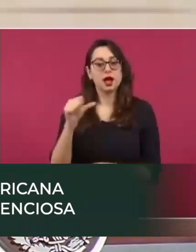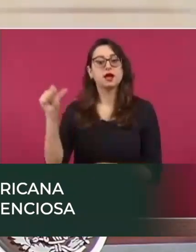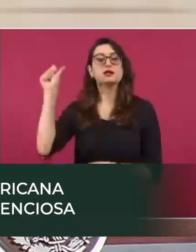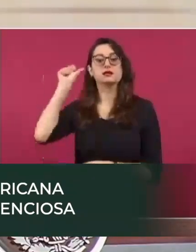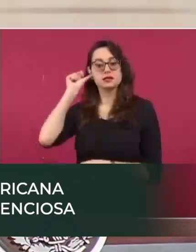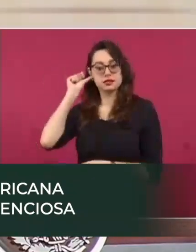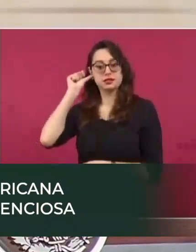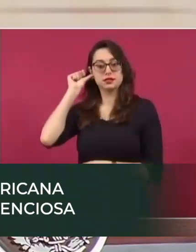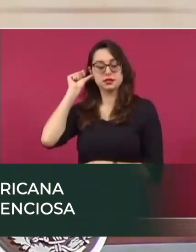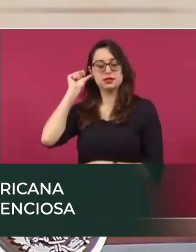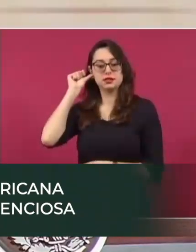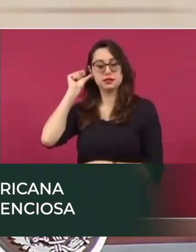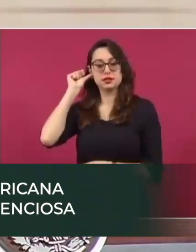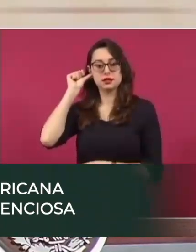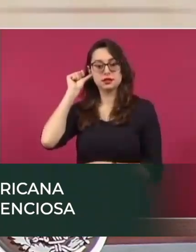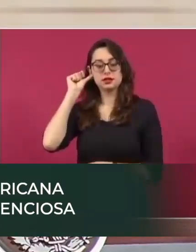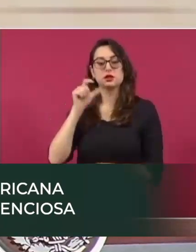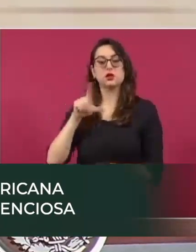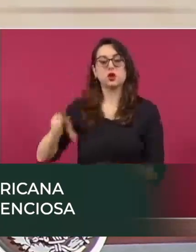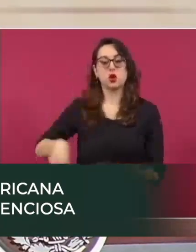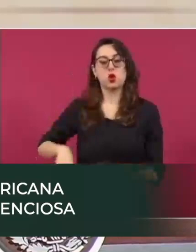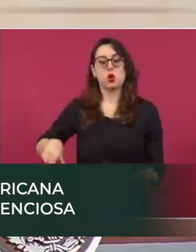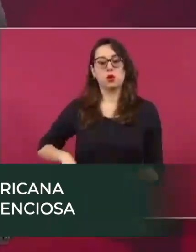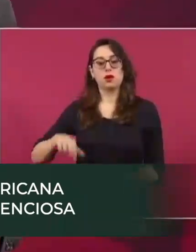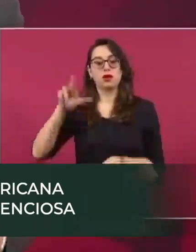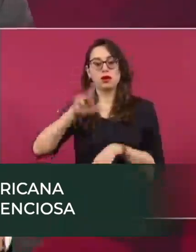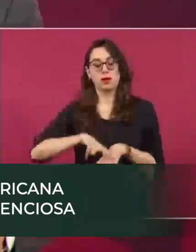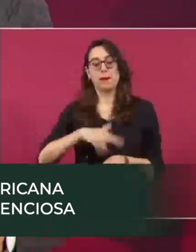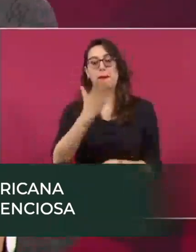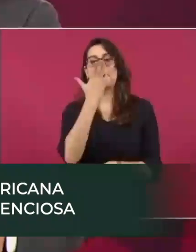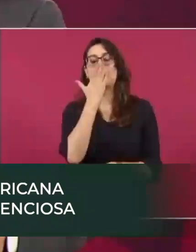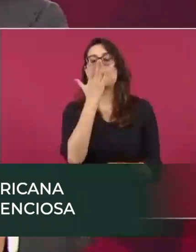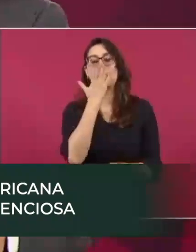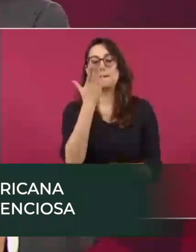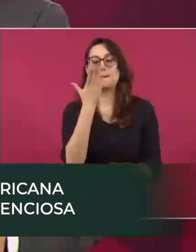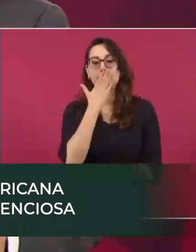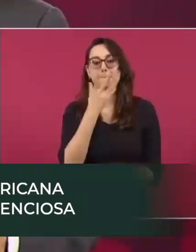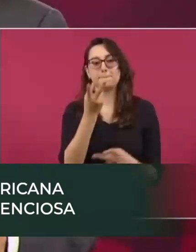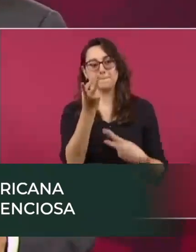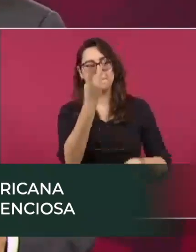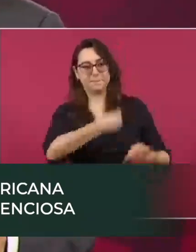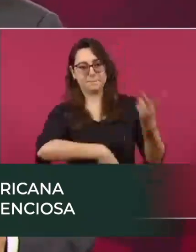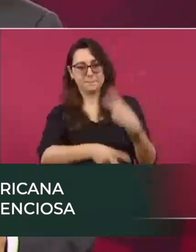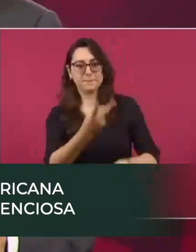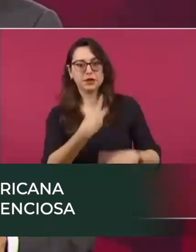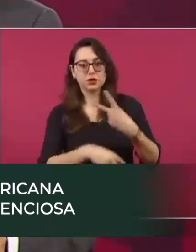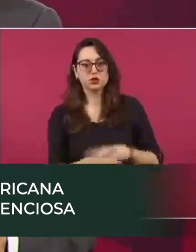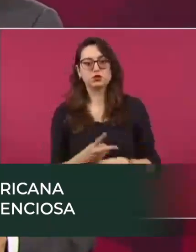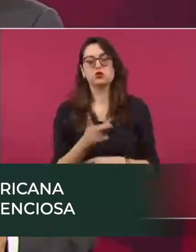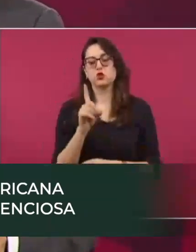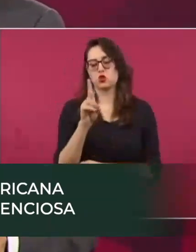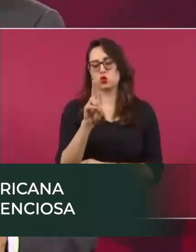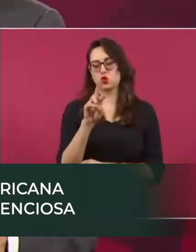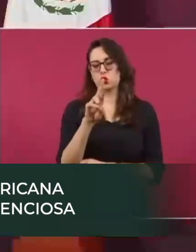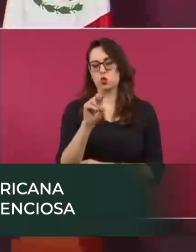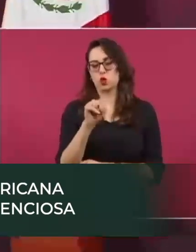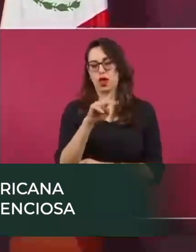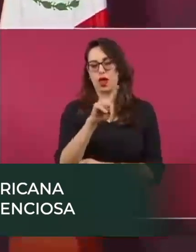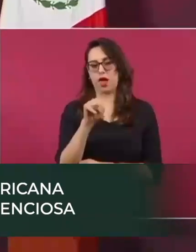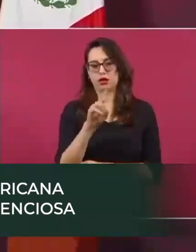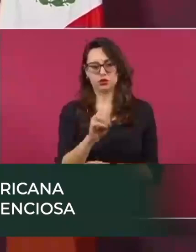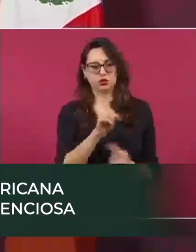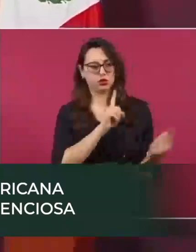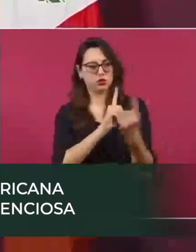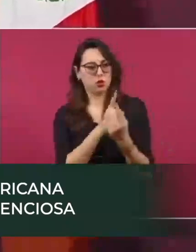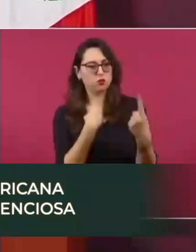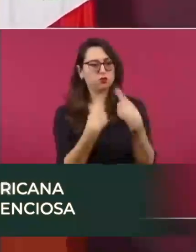los pronunciamientos de la ONU y de los organismos defensores de derechos humanos a nivel internacional están al